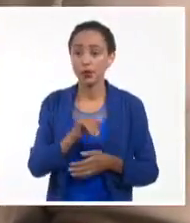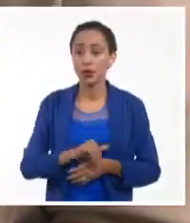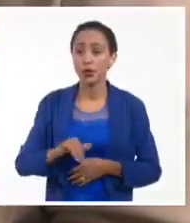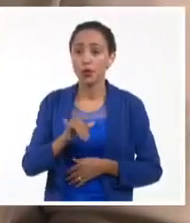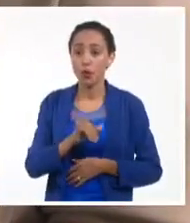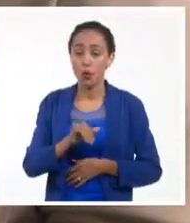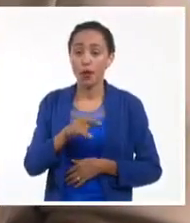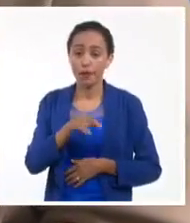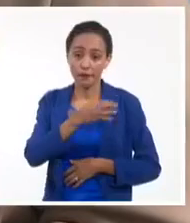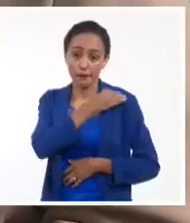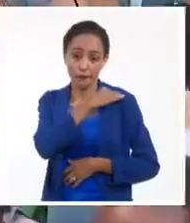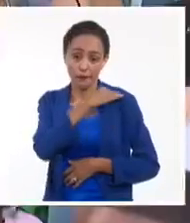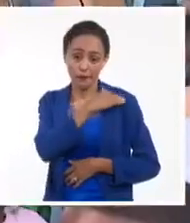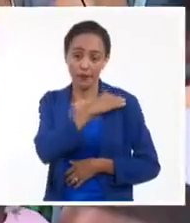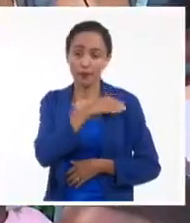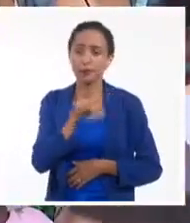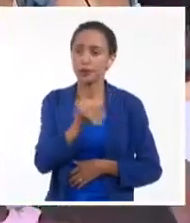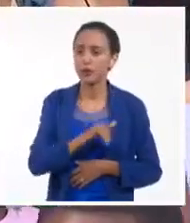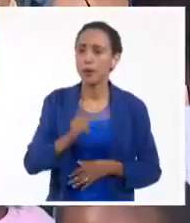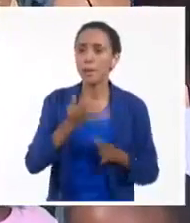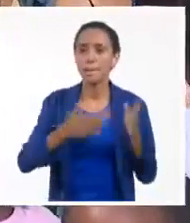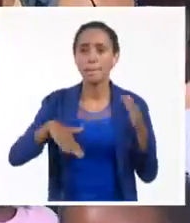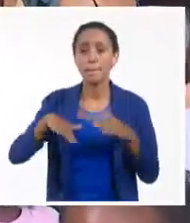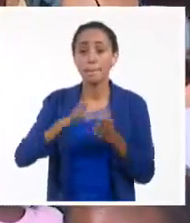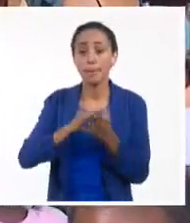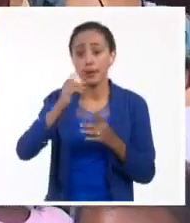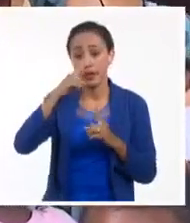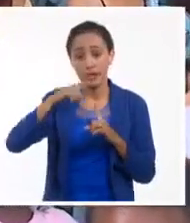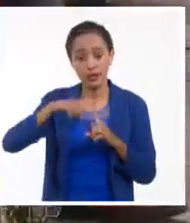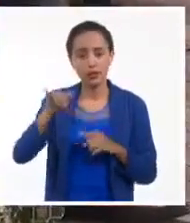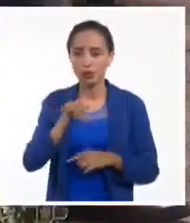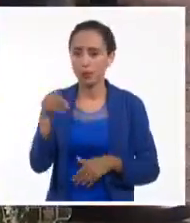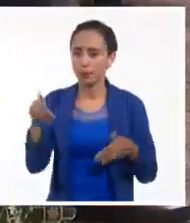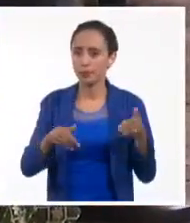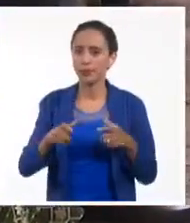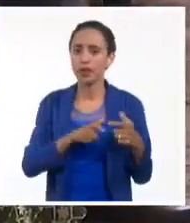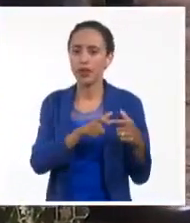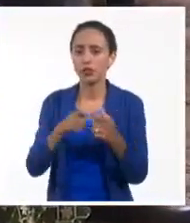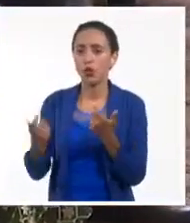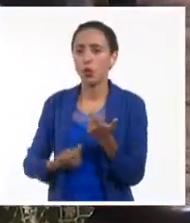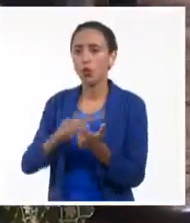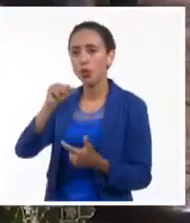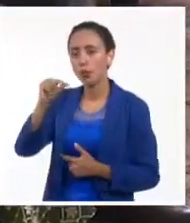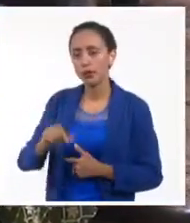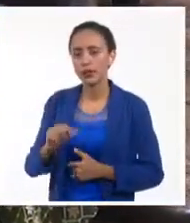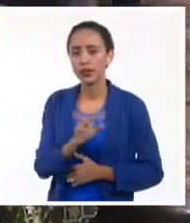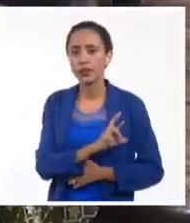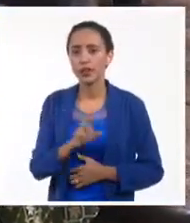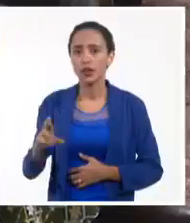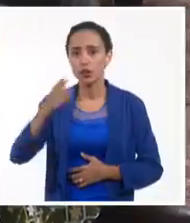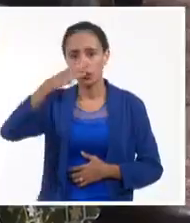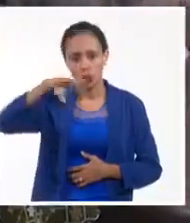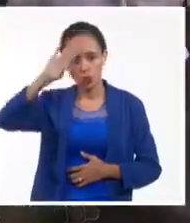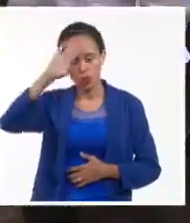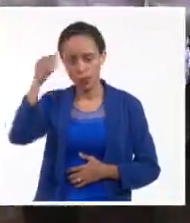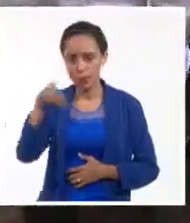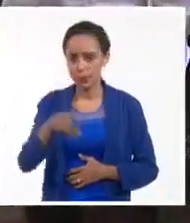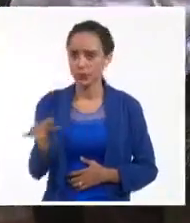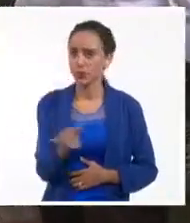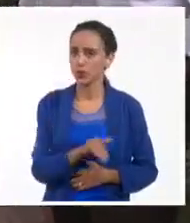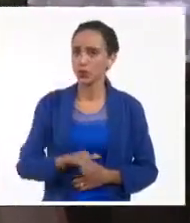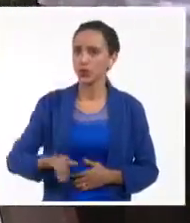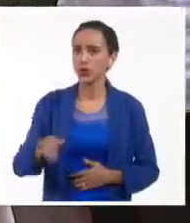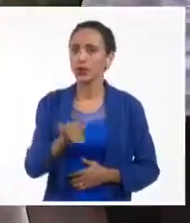Armadas Revolucionarias, del Ministerio del Interior y de la Asociación de Combatientes de la Revolución Cubana, así como